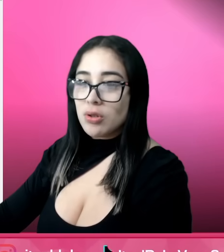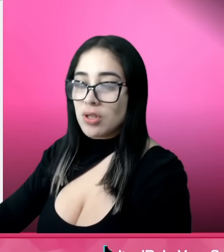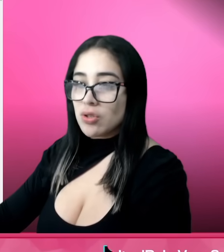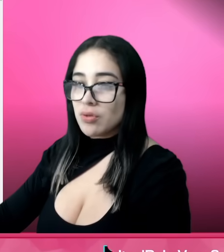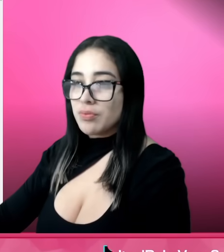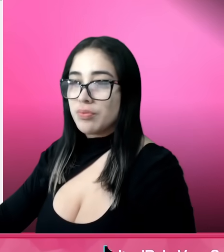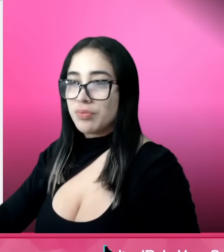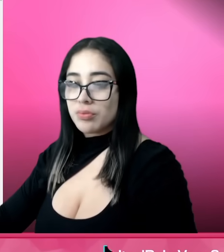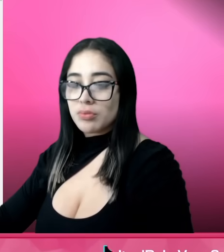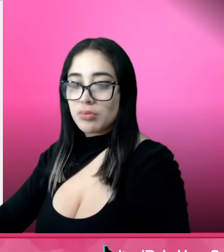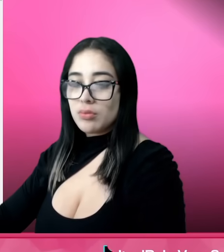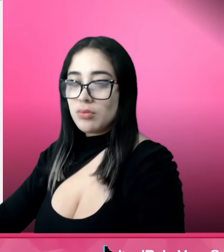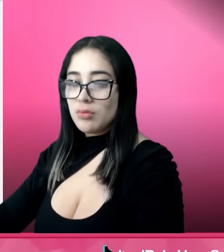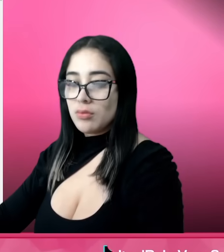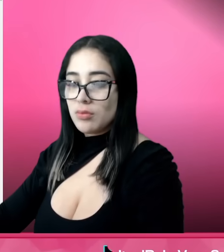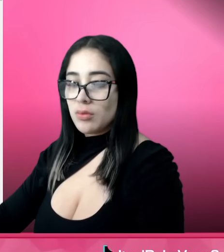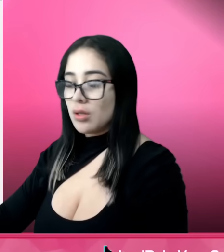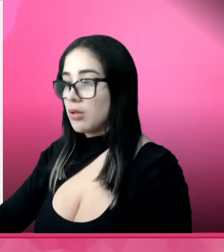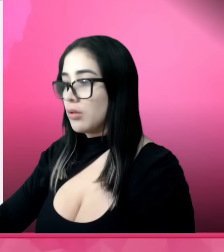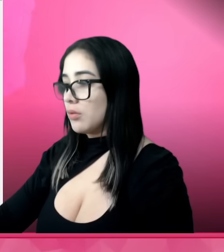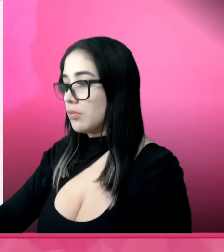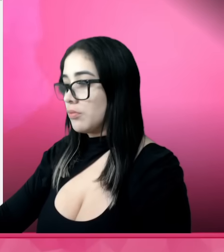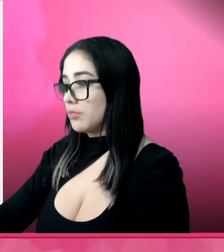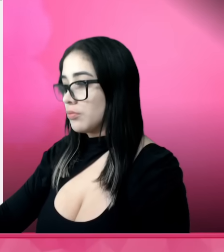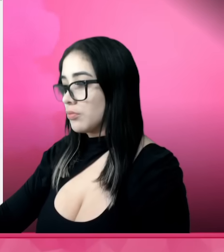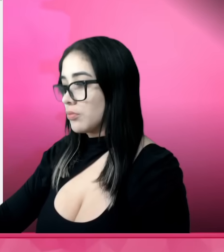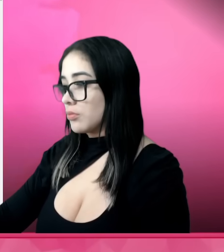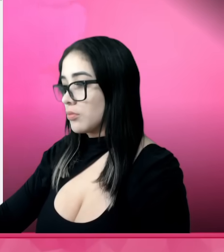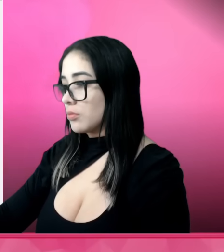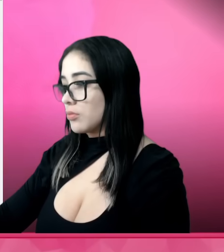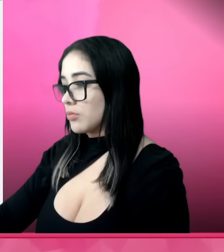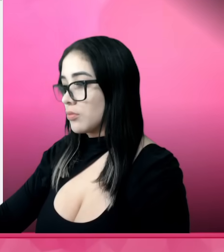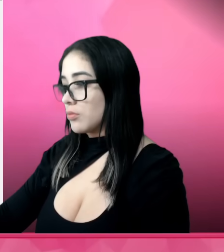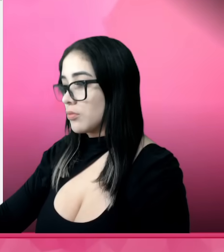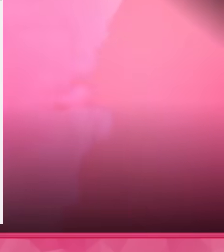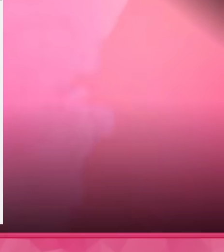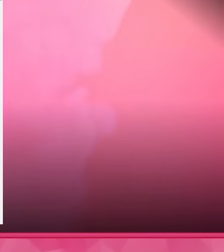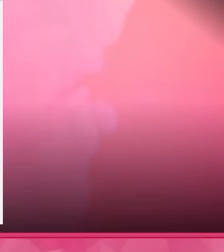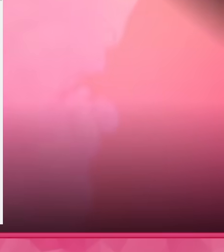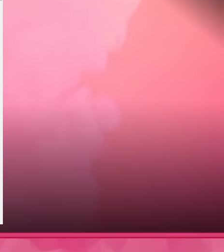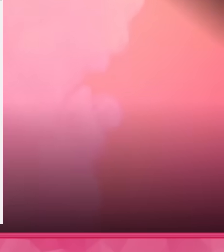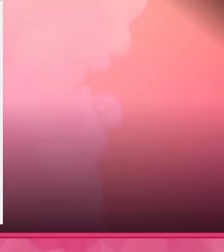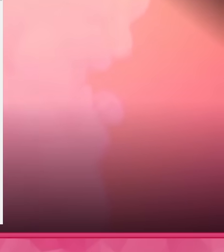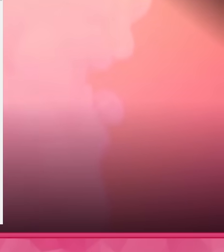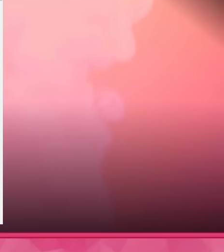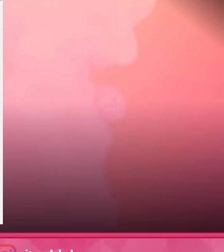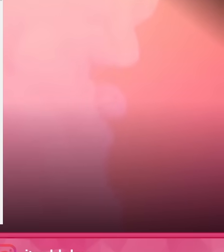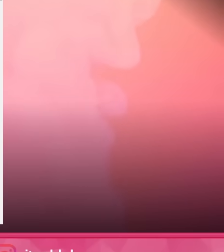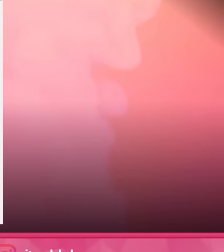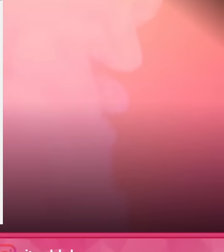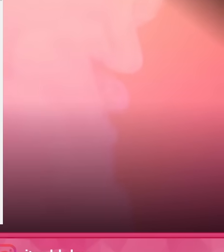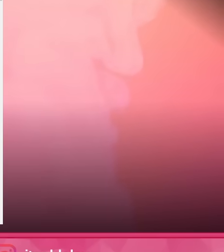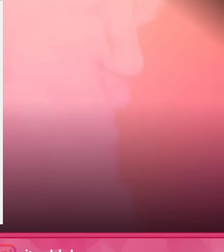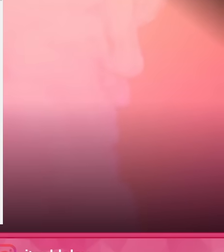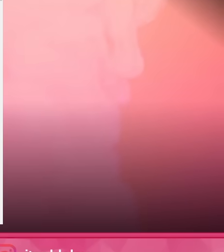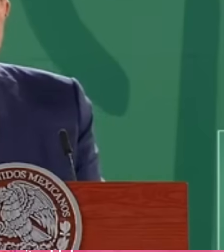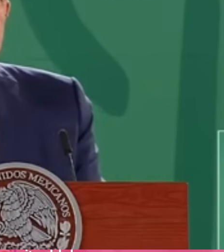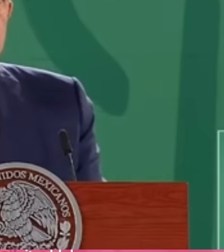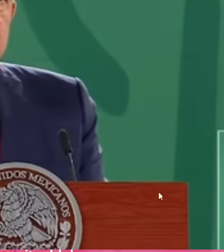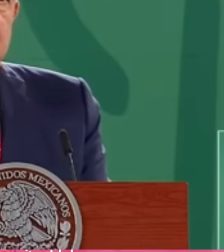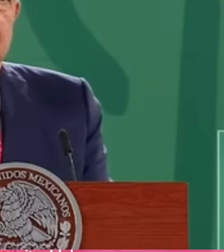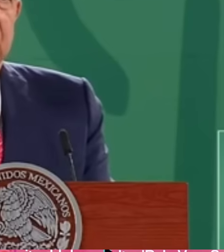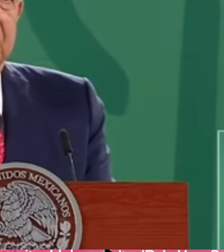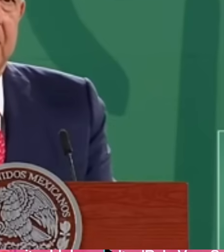escuchar este vídeo a continuación es una cuestión que está tratando